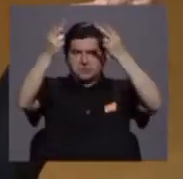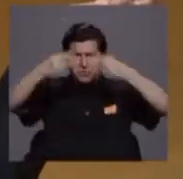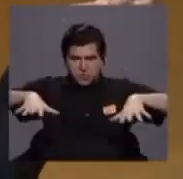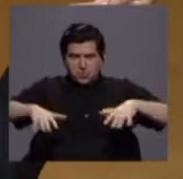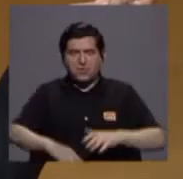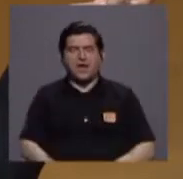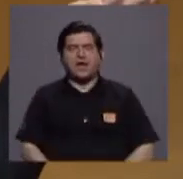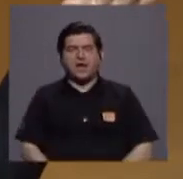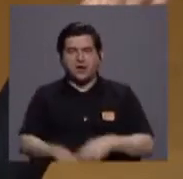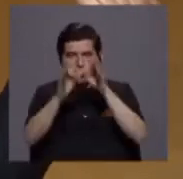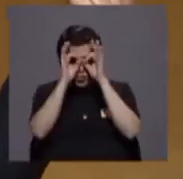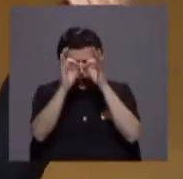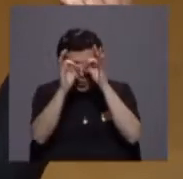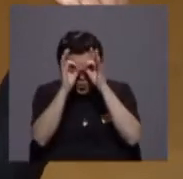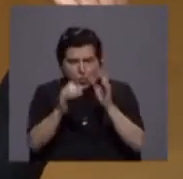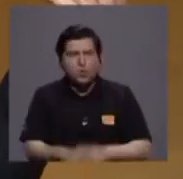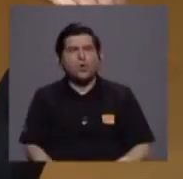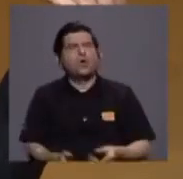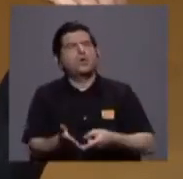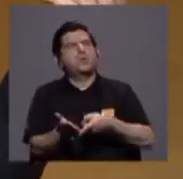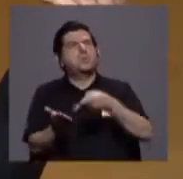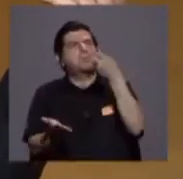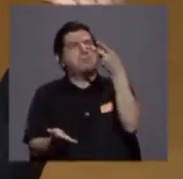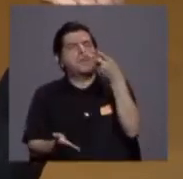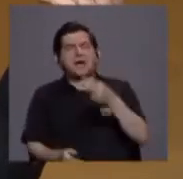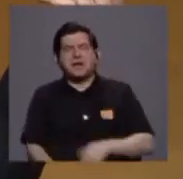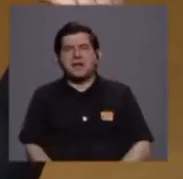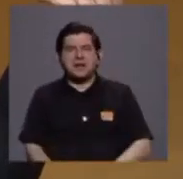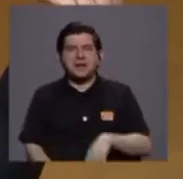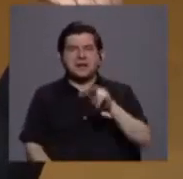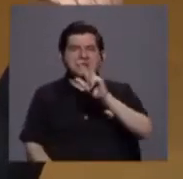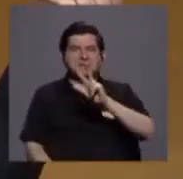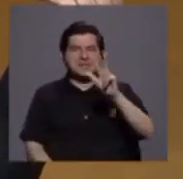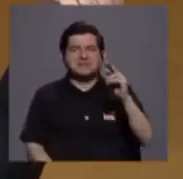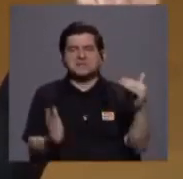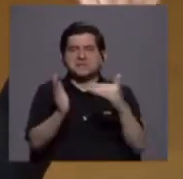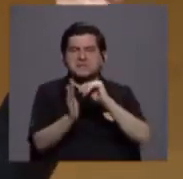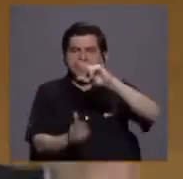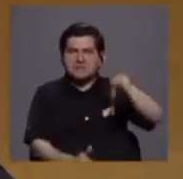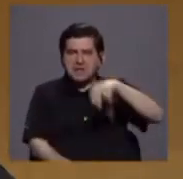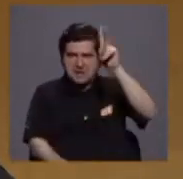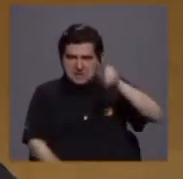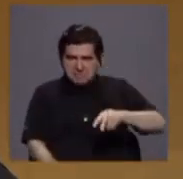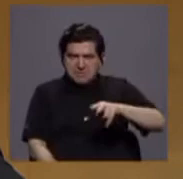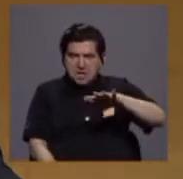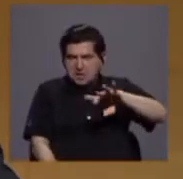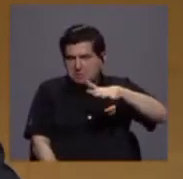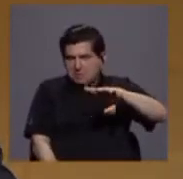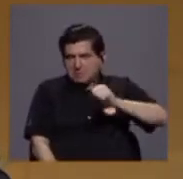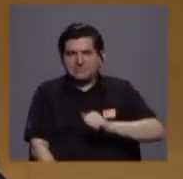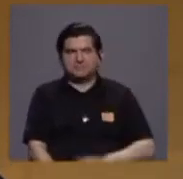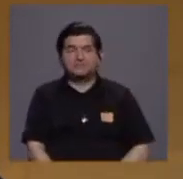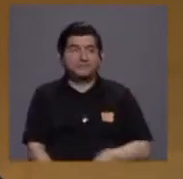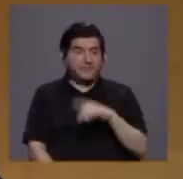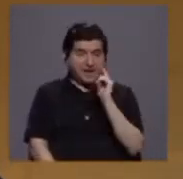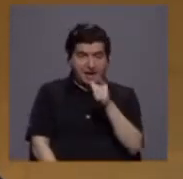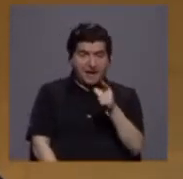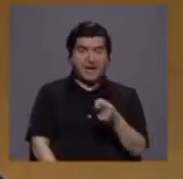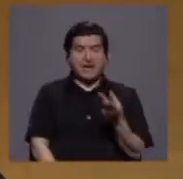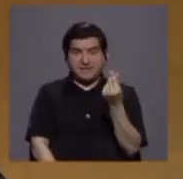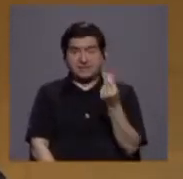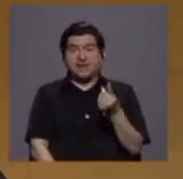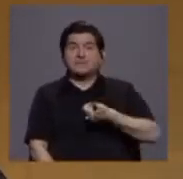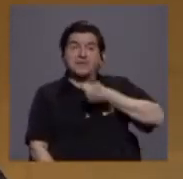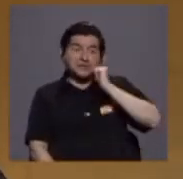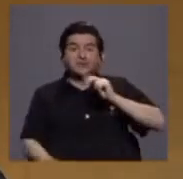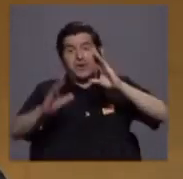El de Google es uno, vale aproximadamente 33,000 colones, ese era el precio de